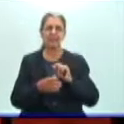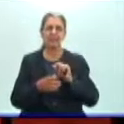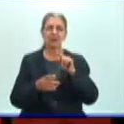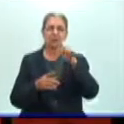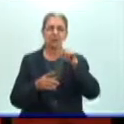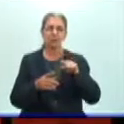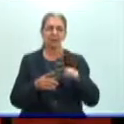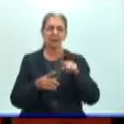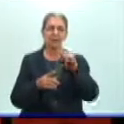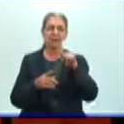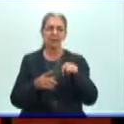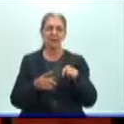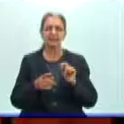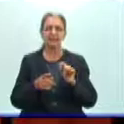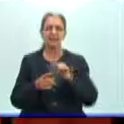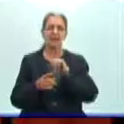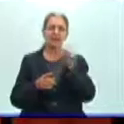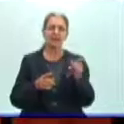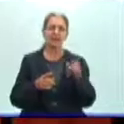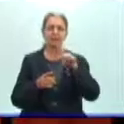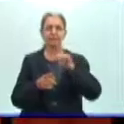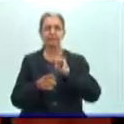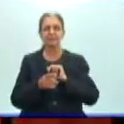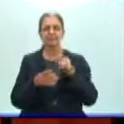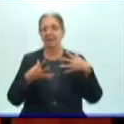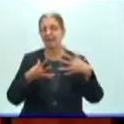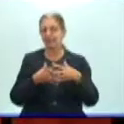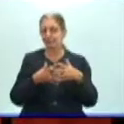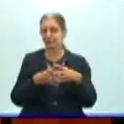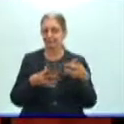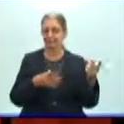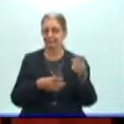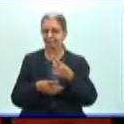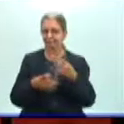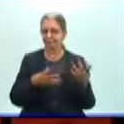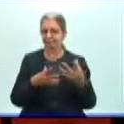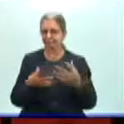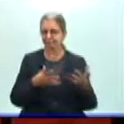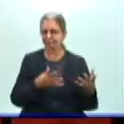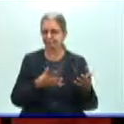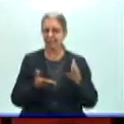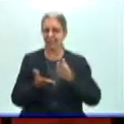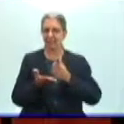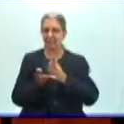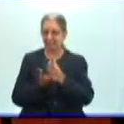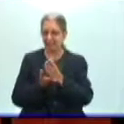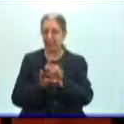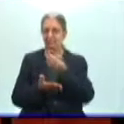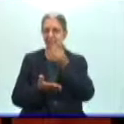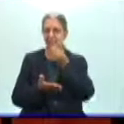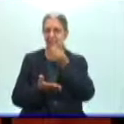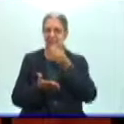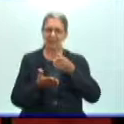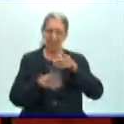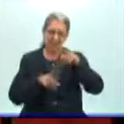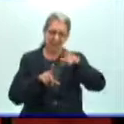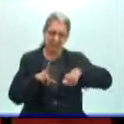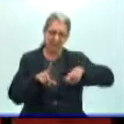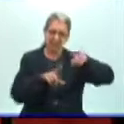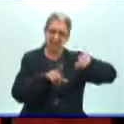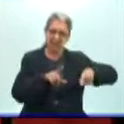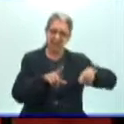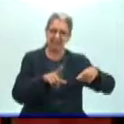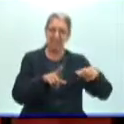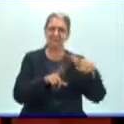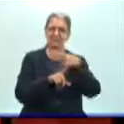las relaciones que se establecen entre los mismos, además de las rectas que se pueden trazar que sean secantes o tangentes